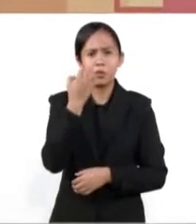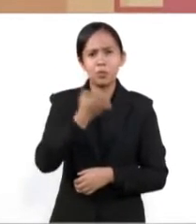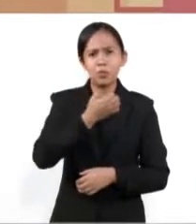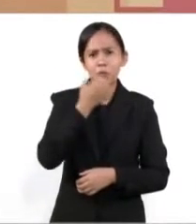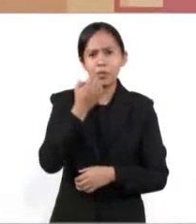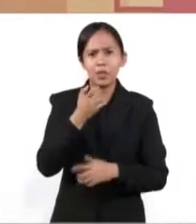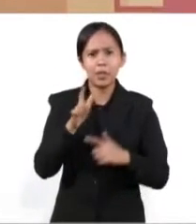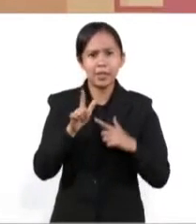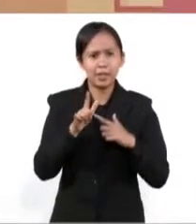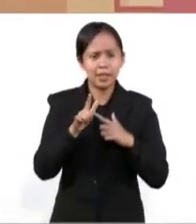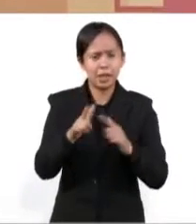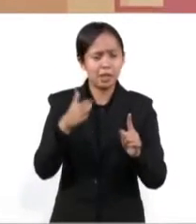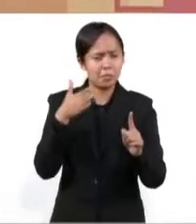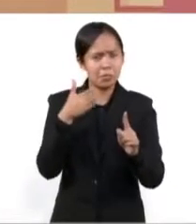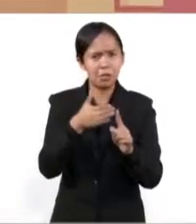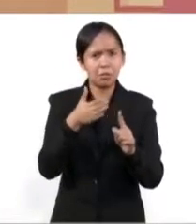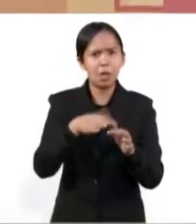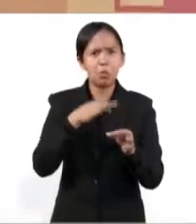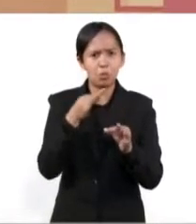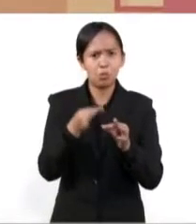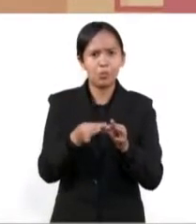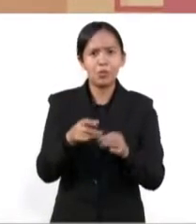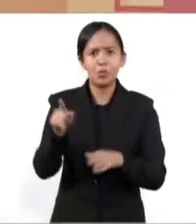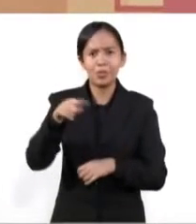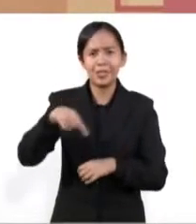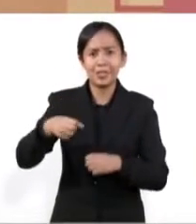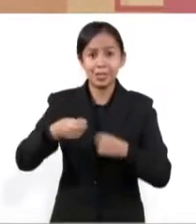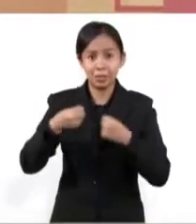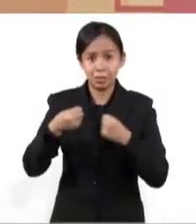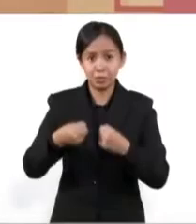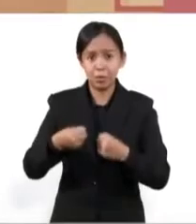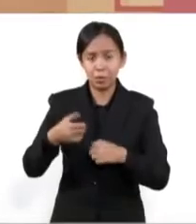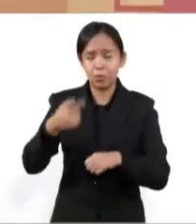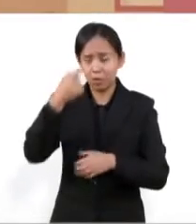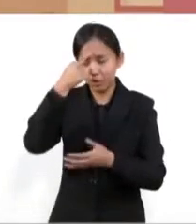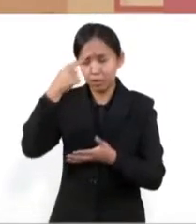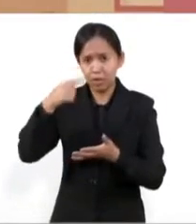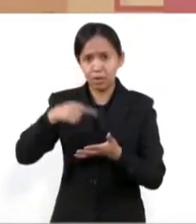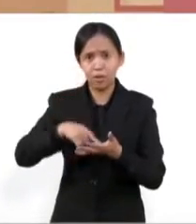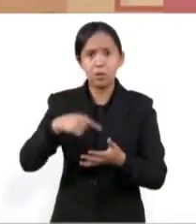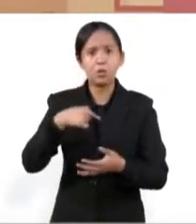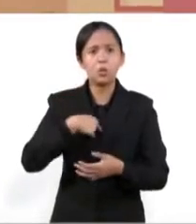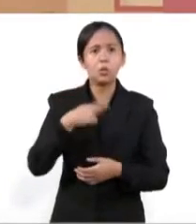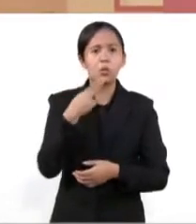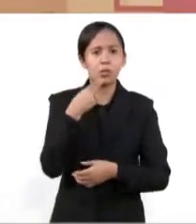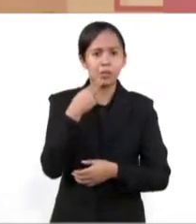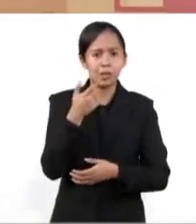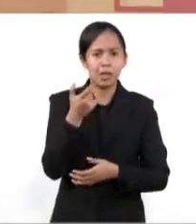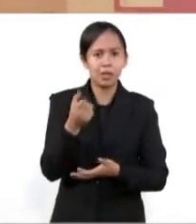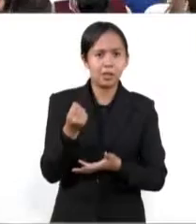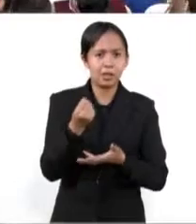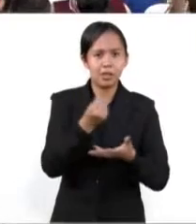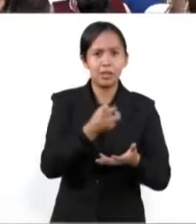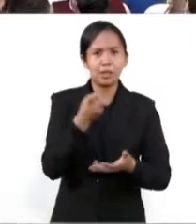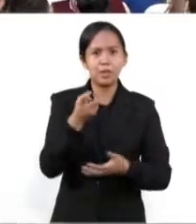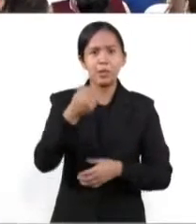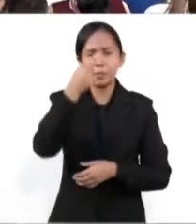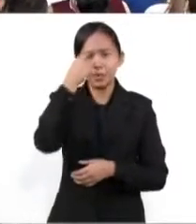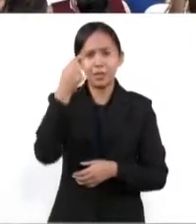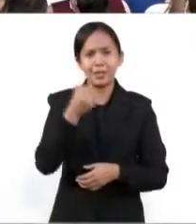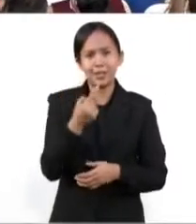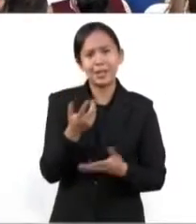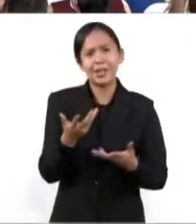nuestras metas. Tenga por seguro que le daré correcto uso a lo que hoy felizmente